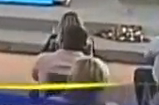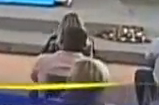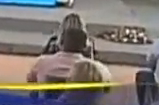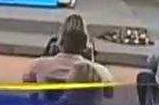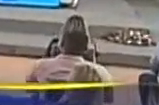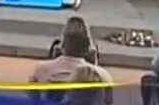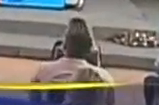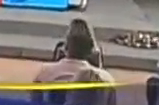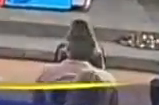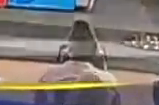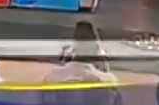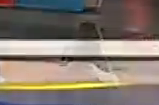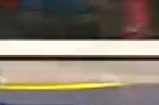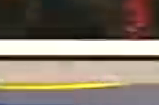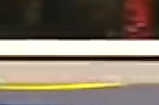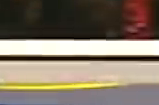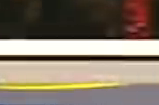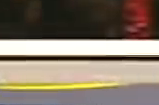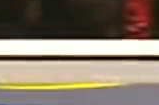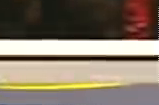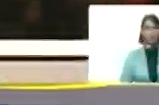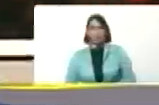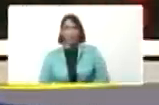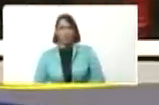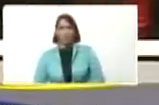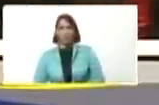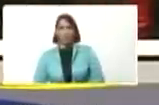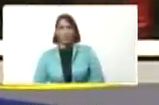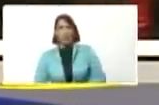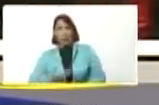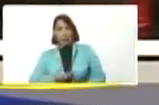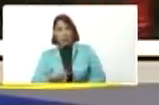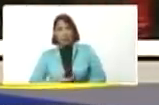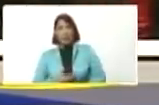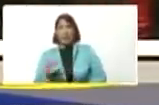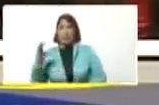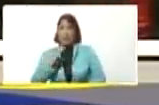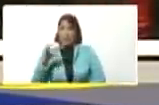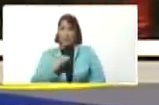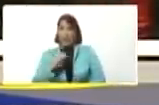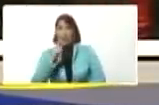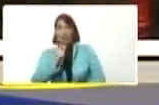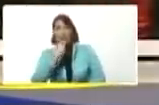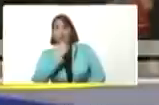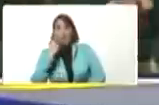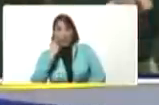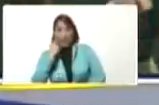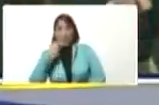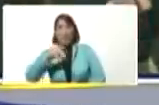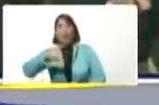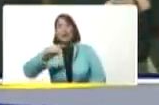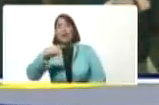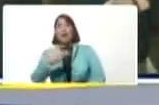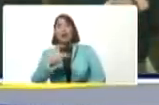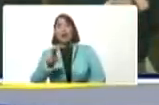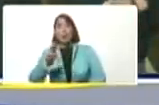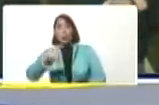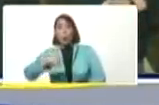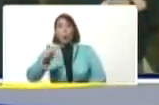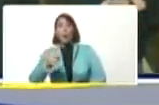Terán, Carmen Teresa, Nahum, Gilberto Pinto, Luis José